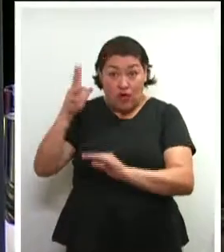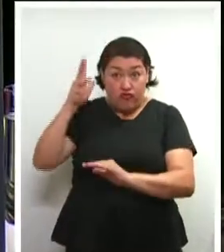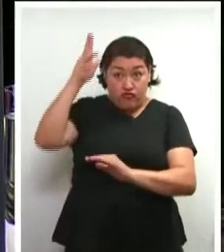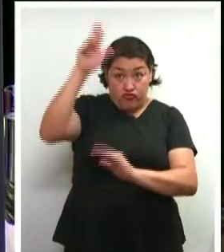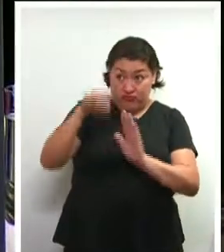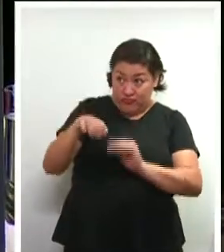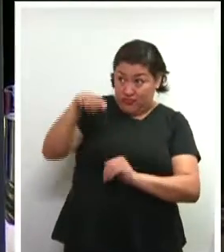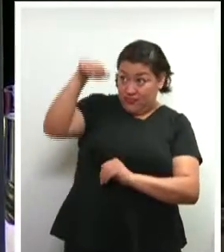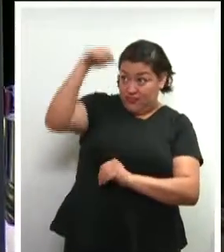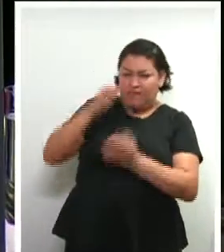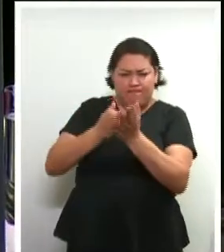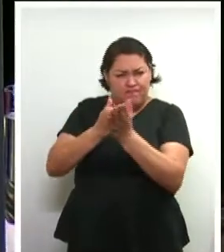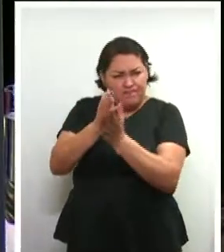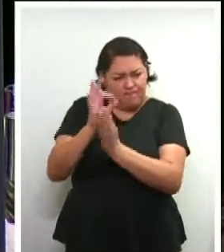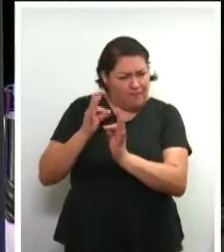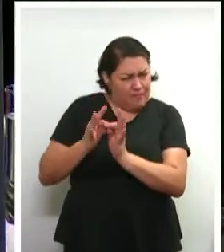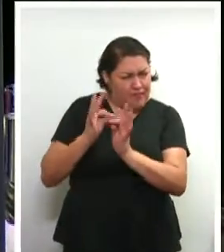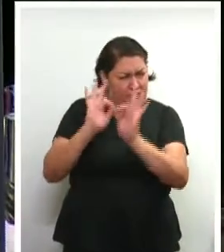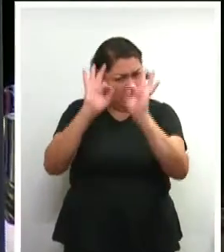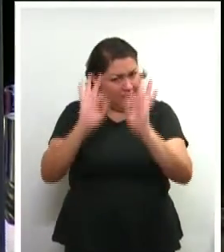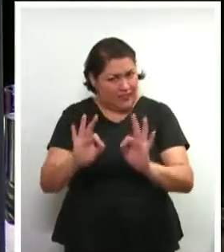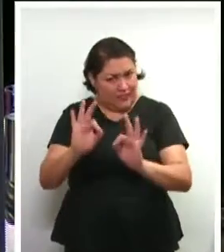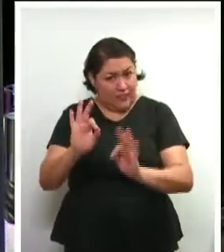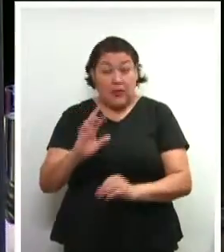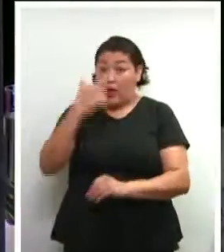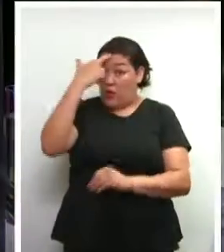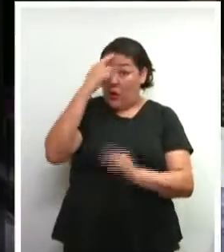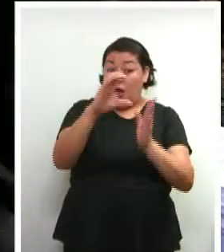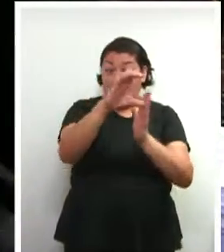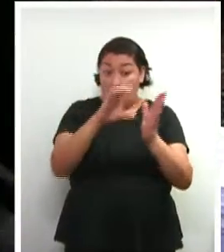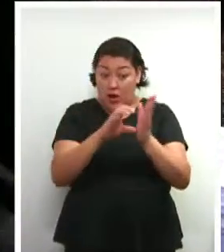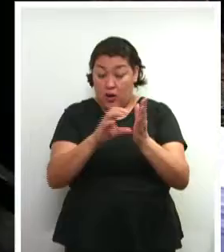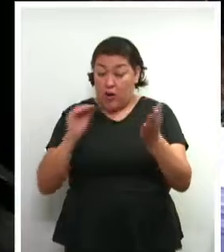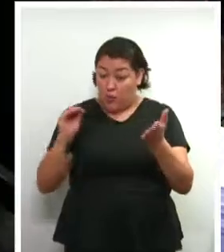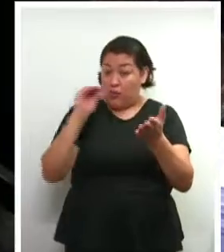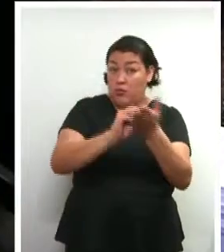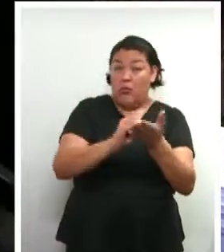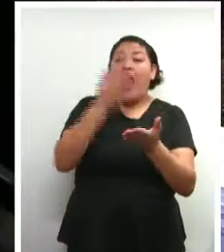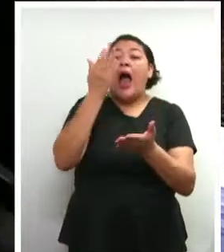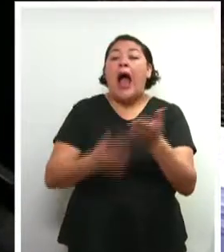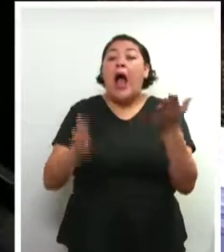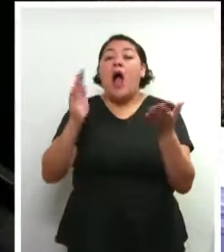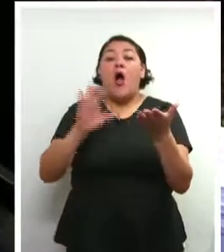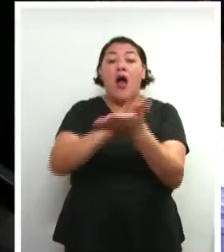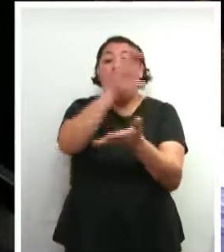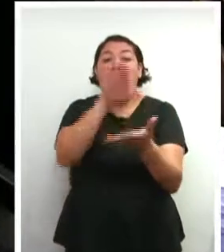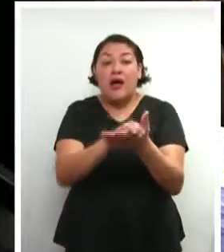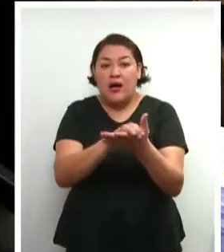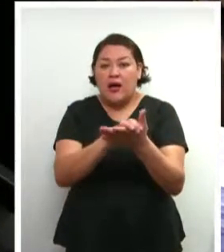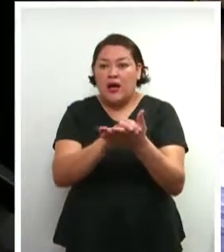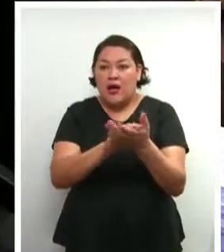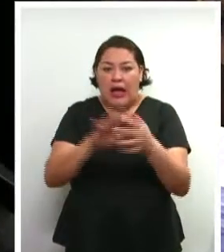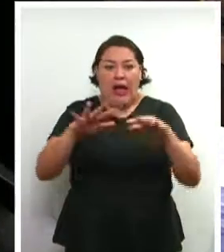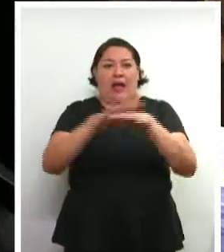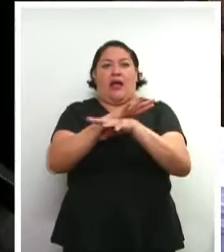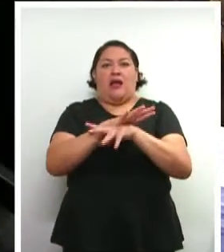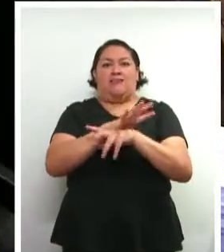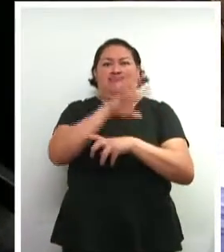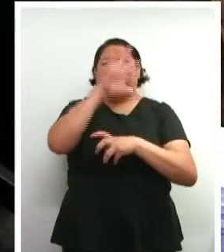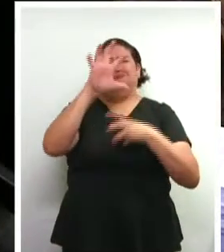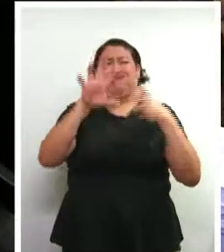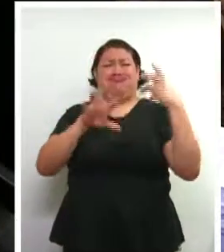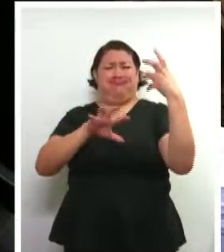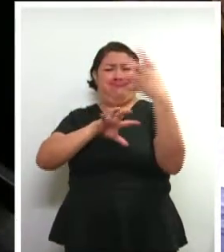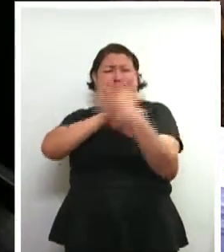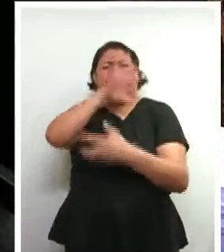abandonar. El hecho de querer redefinir la institución del matrimonio causa efectos sociales por la legalización